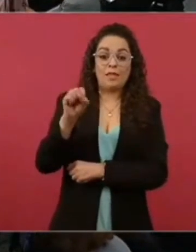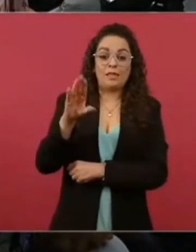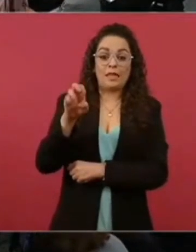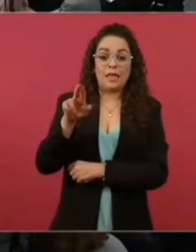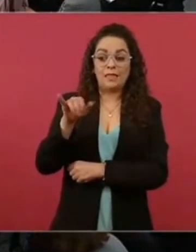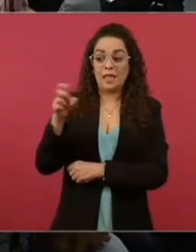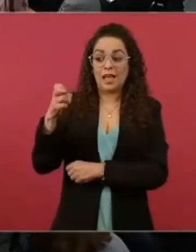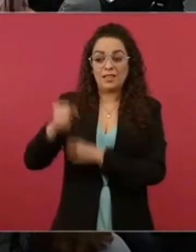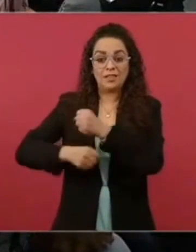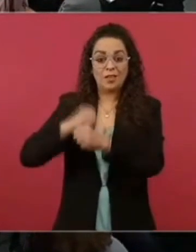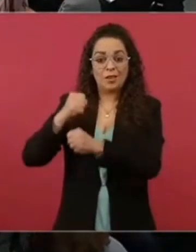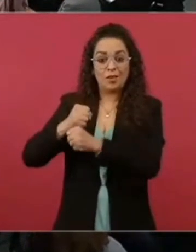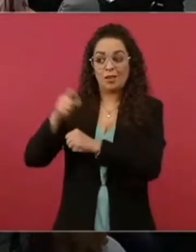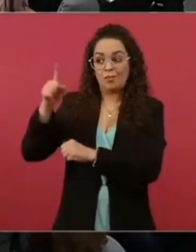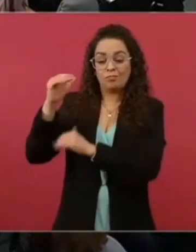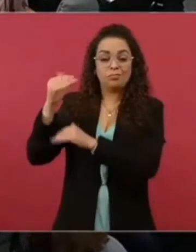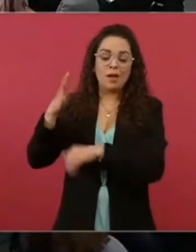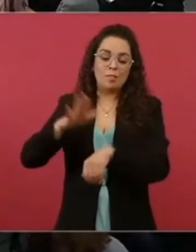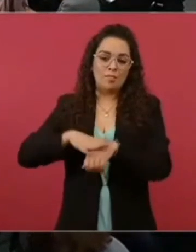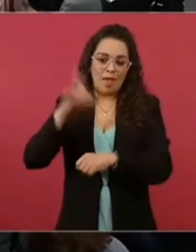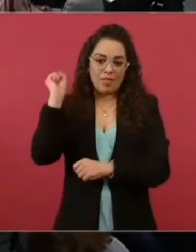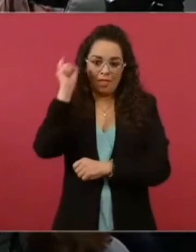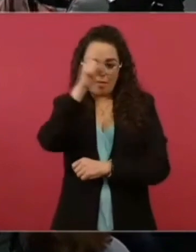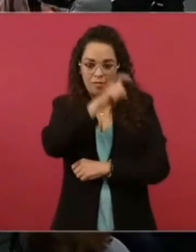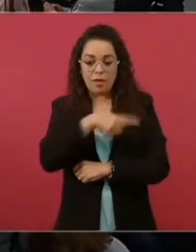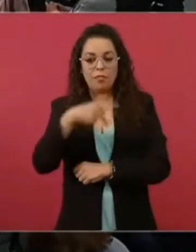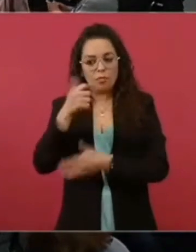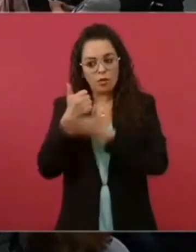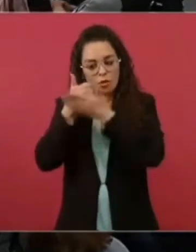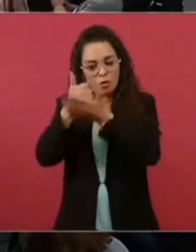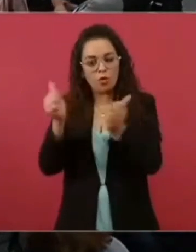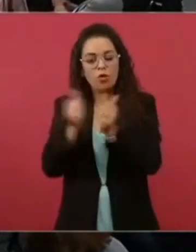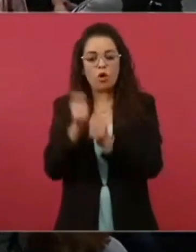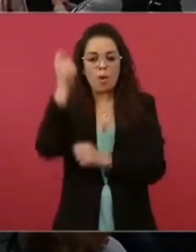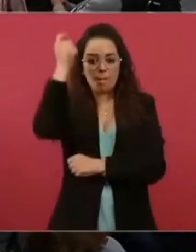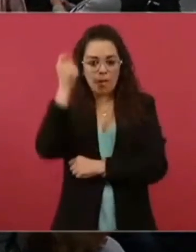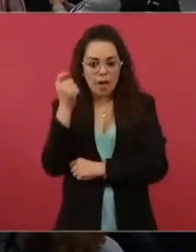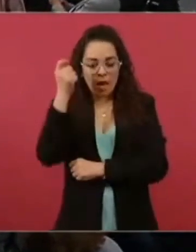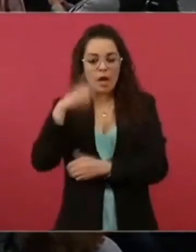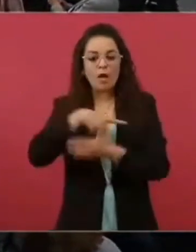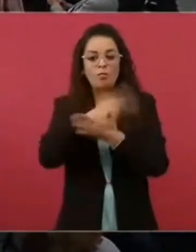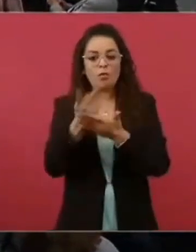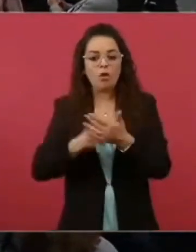con las becas y con todo lo que estamos haciendo, el programa de Jóvenes Construyendo el Futuro,